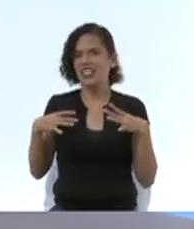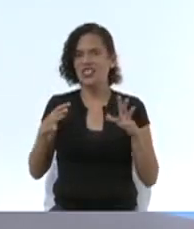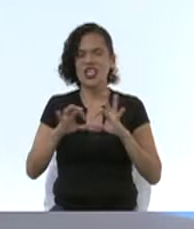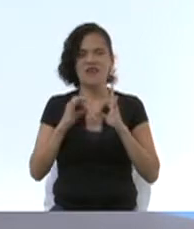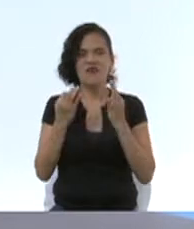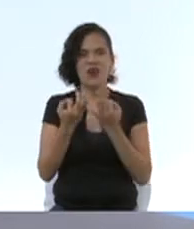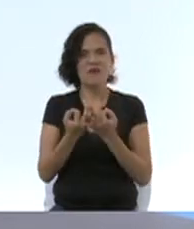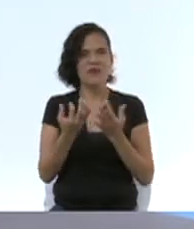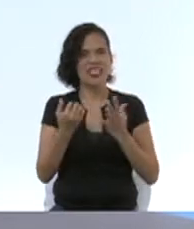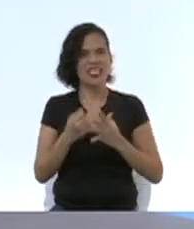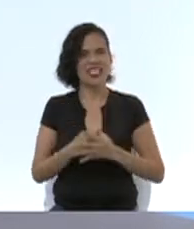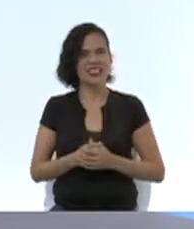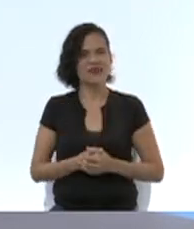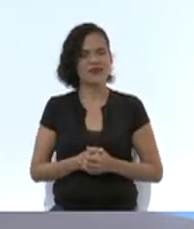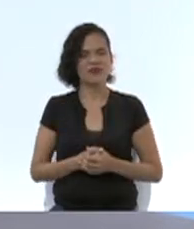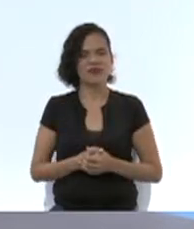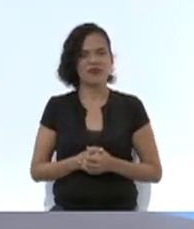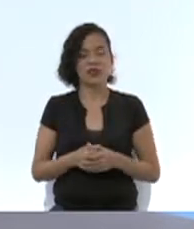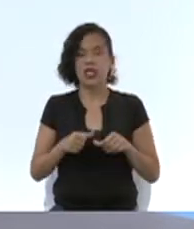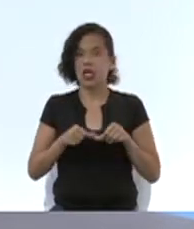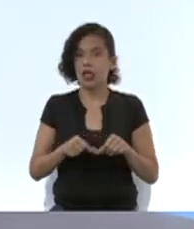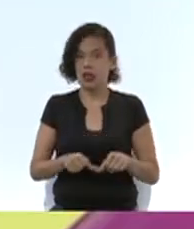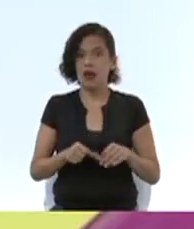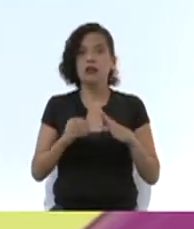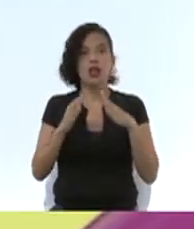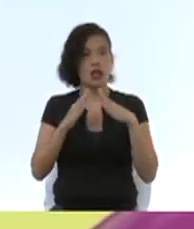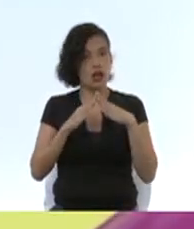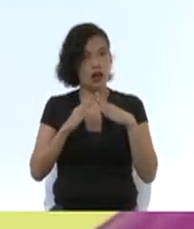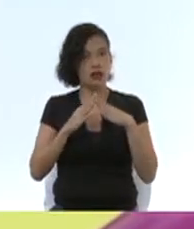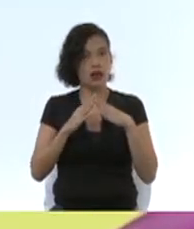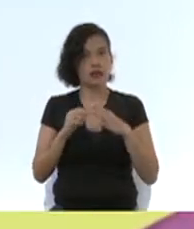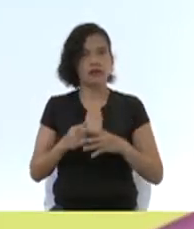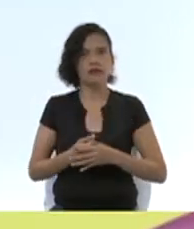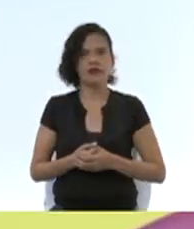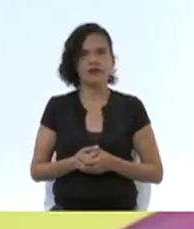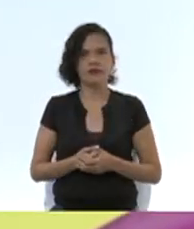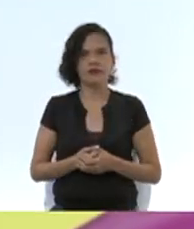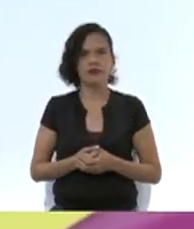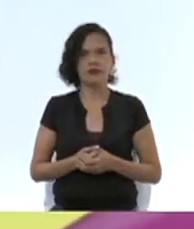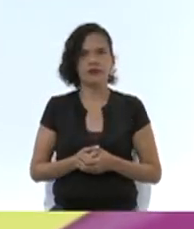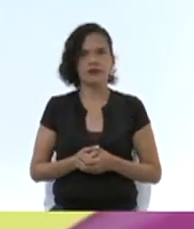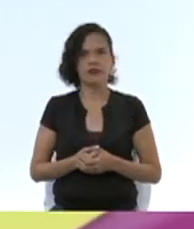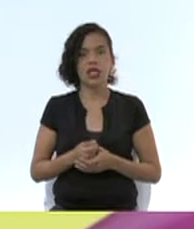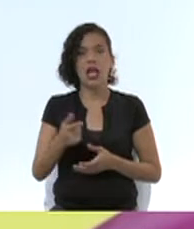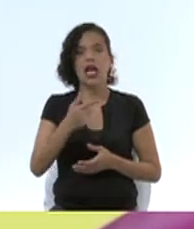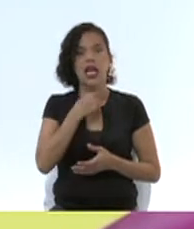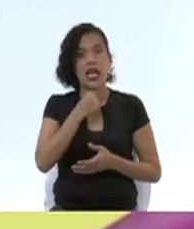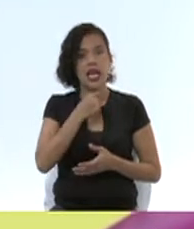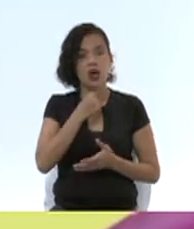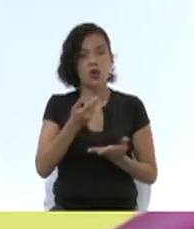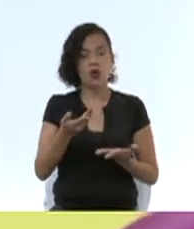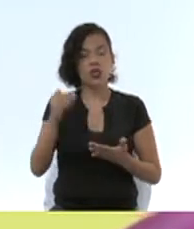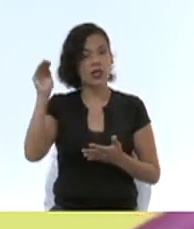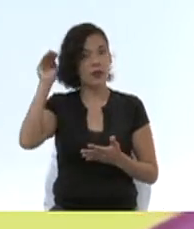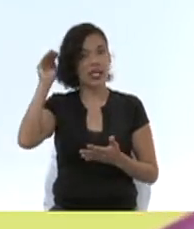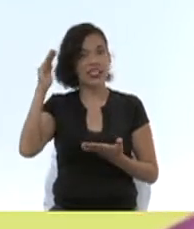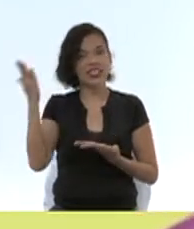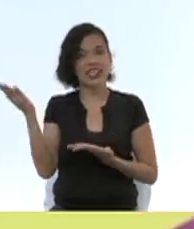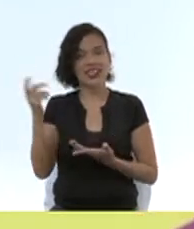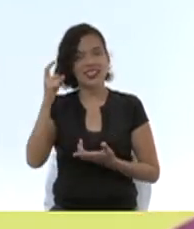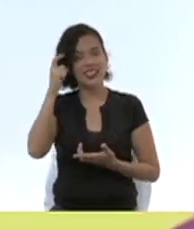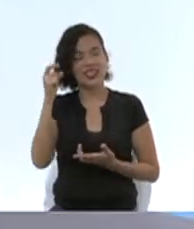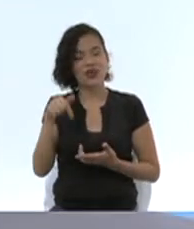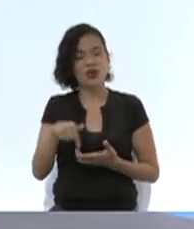en familia, quédate en casa. ¿Le encanta, señor, maestra Esther, el día de